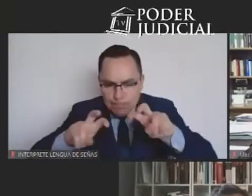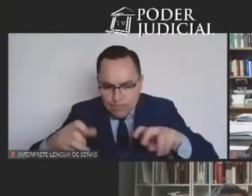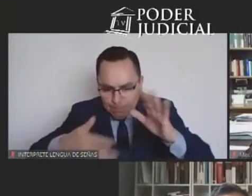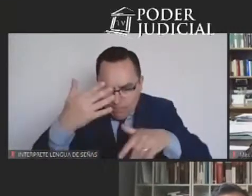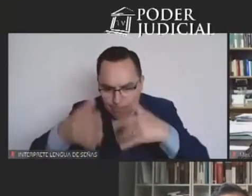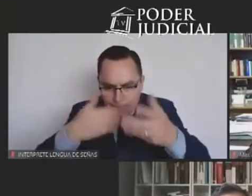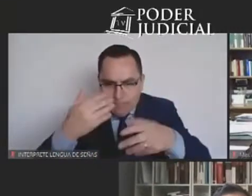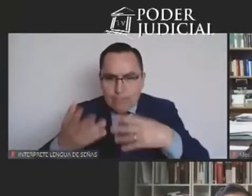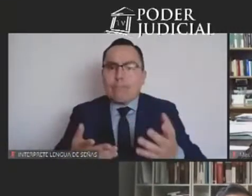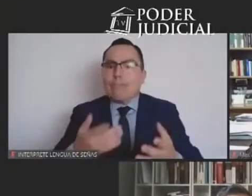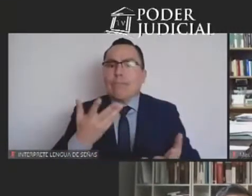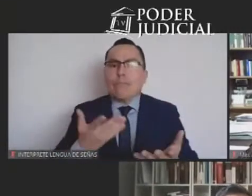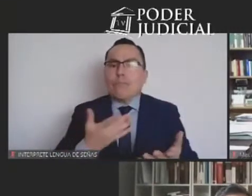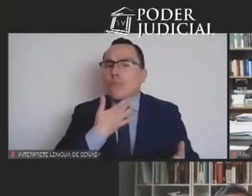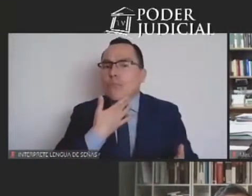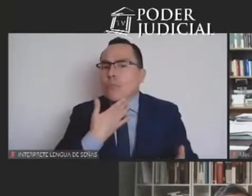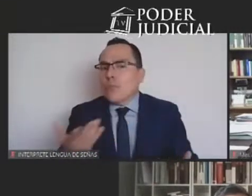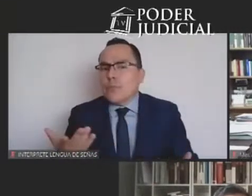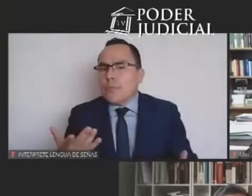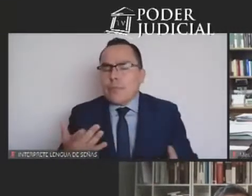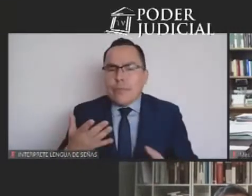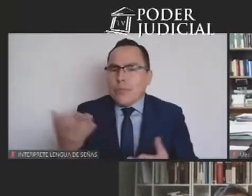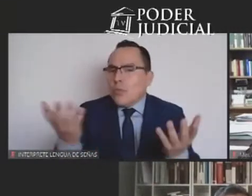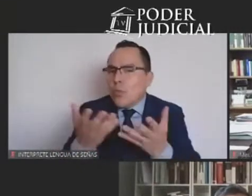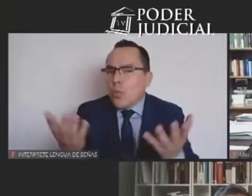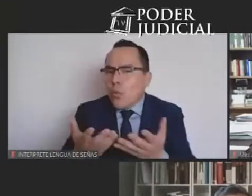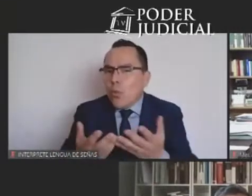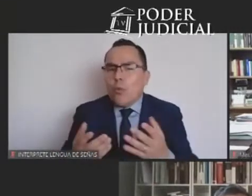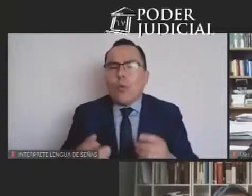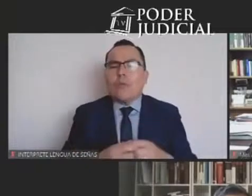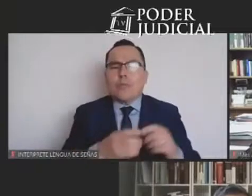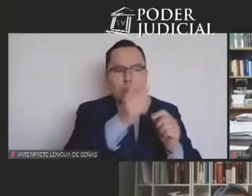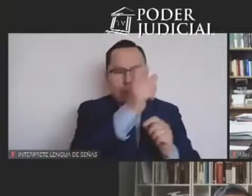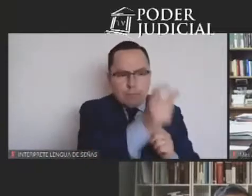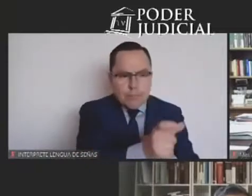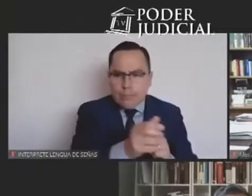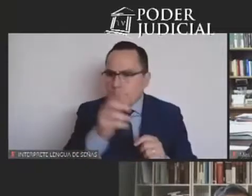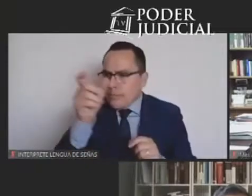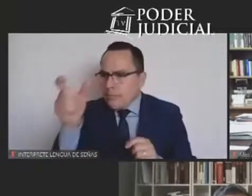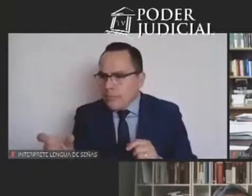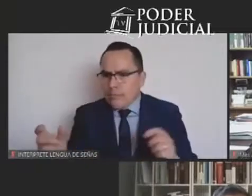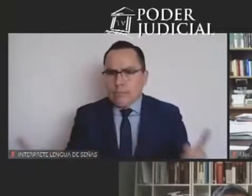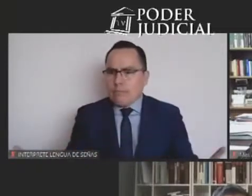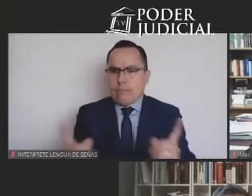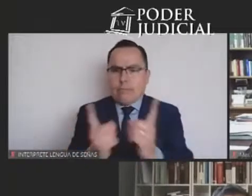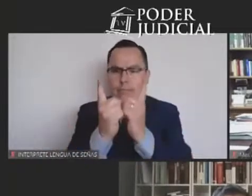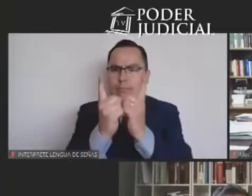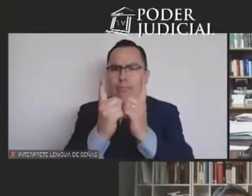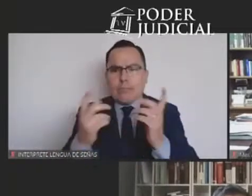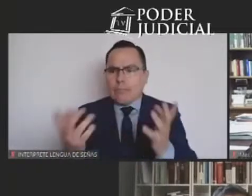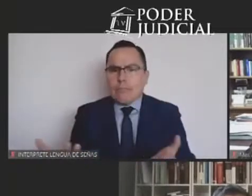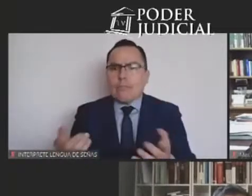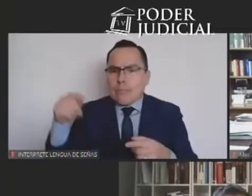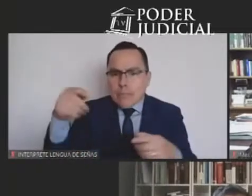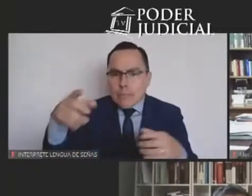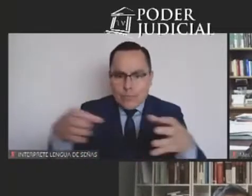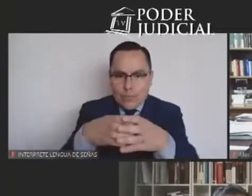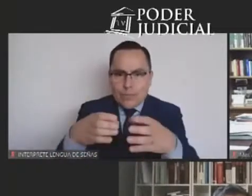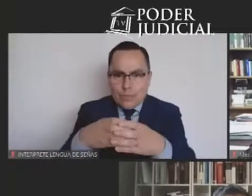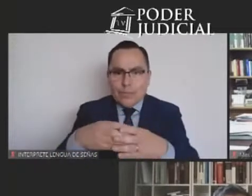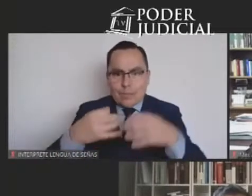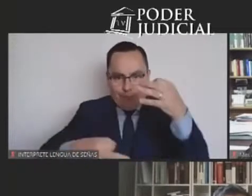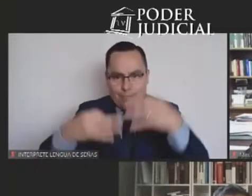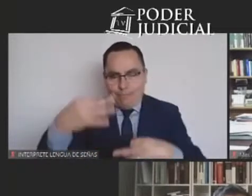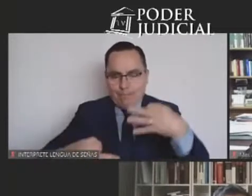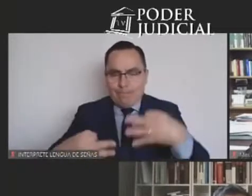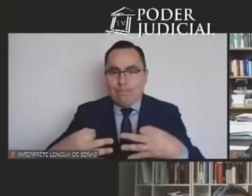a la obtención de las partes que han recurrido ya al órgano jurisdiccional. Por eso